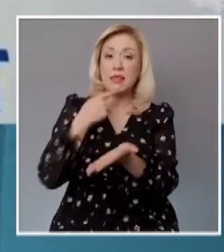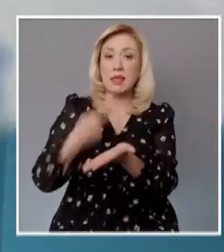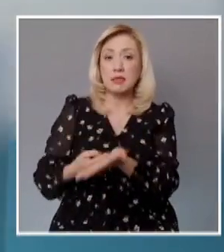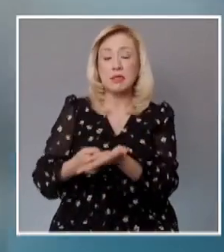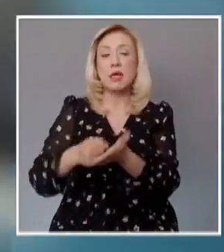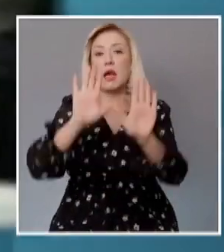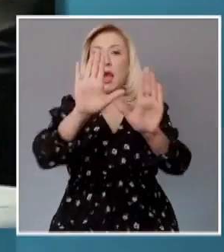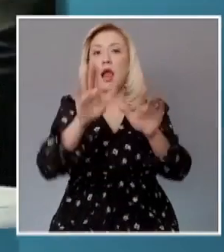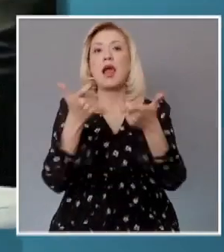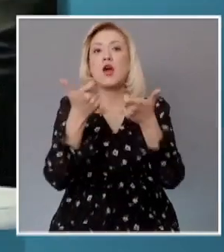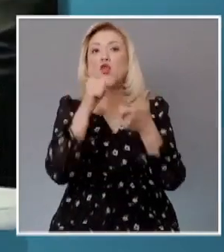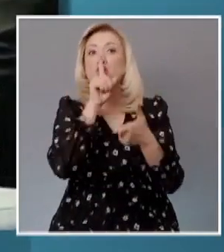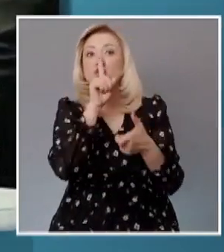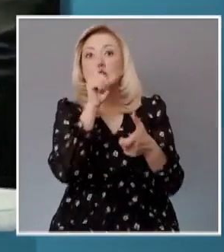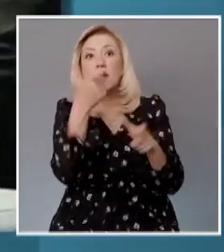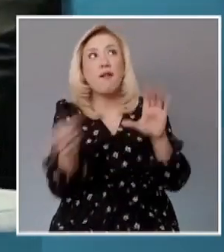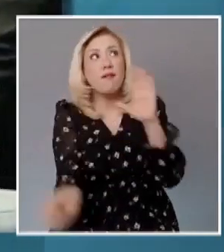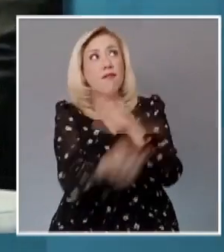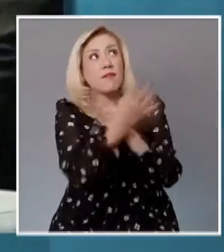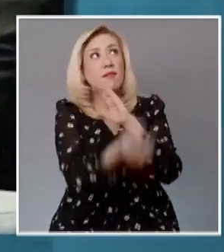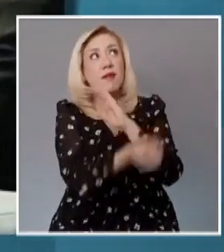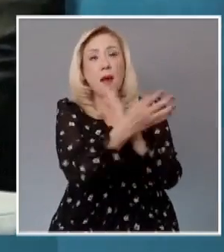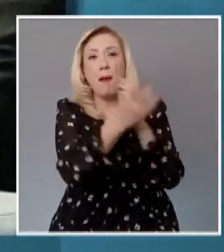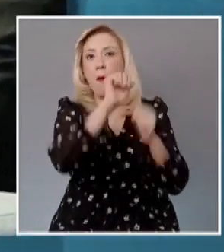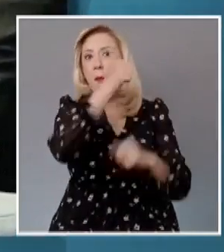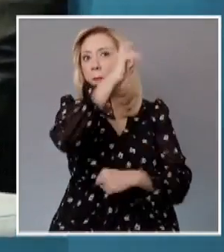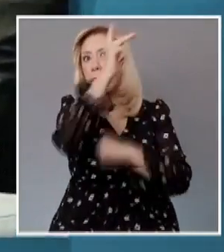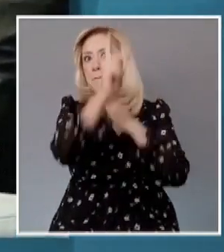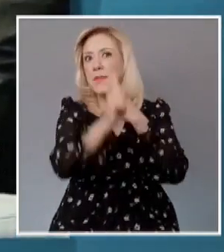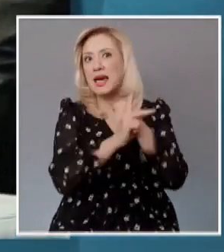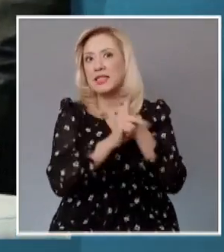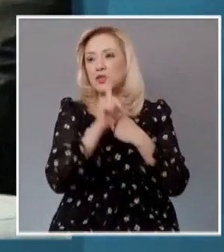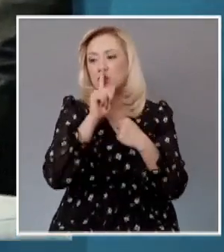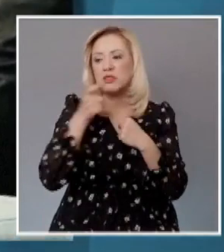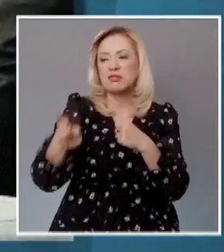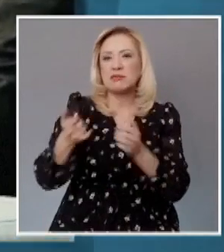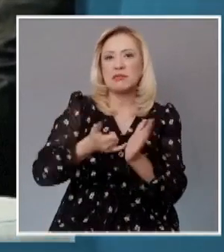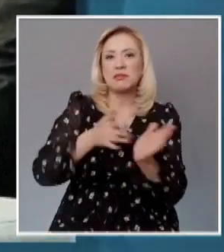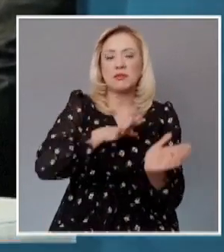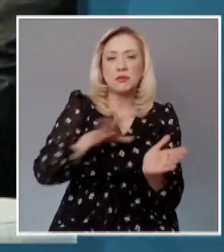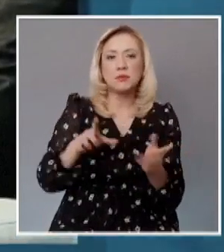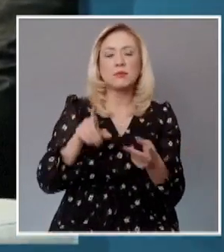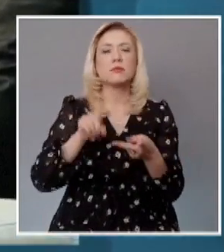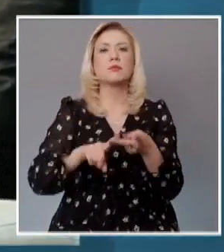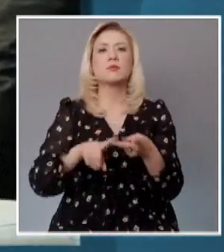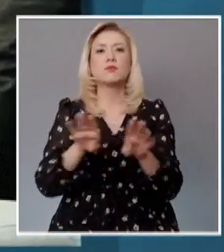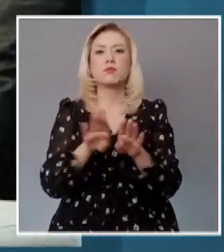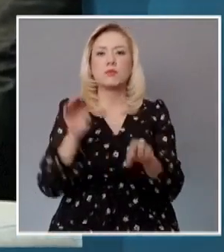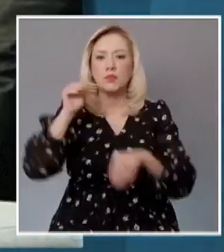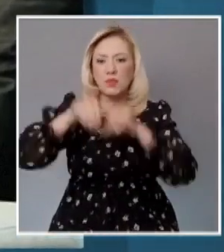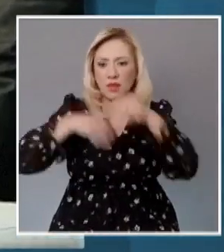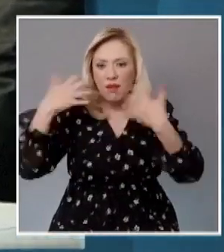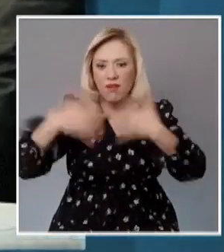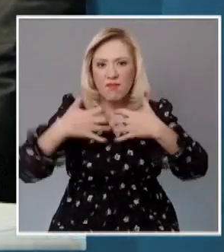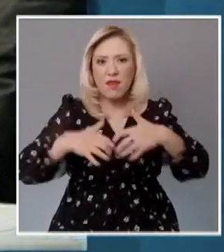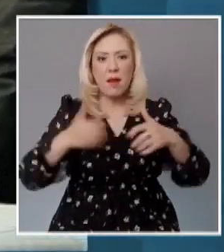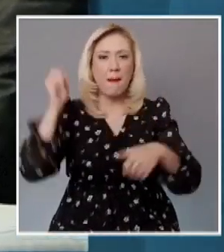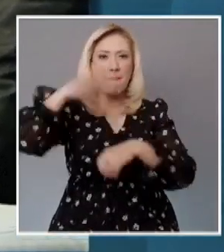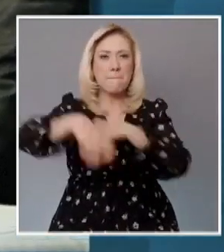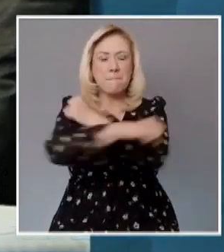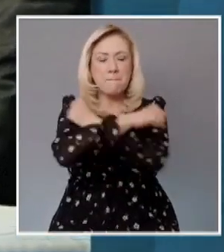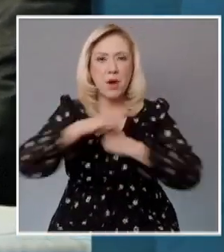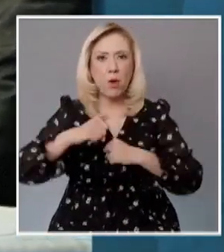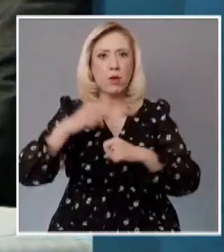dinero, el financiamiento al terrorismo y la proliferación de armas de destrucción masiva. Durante el seminario, en